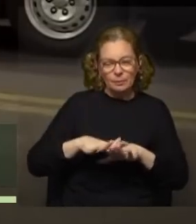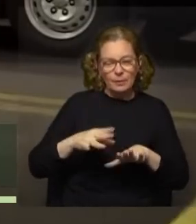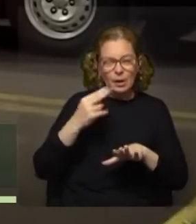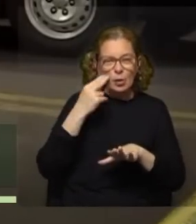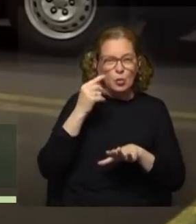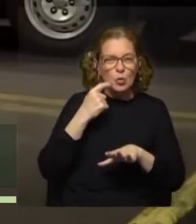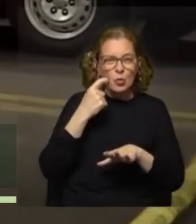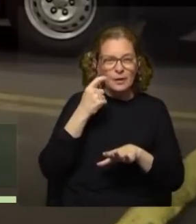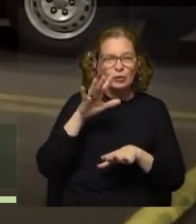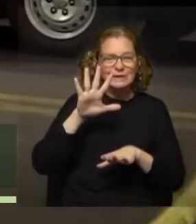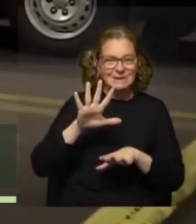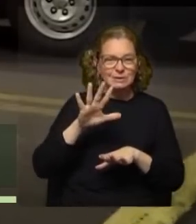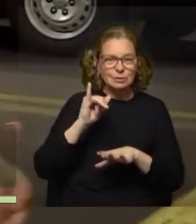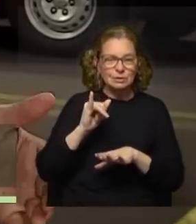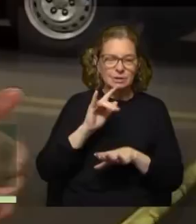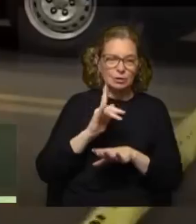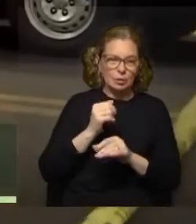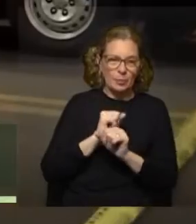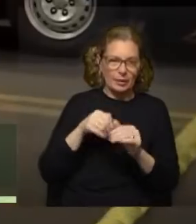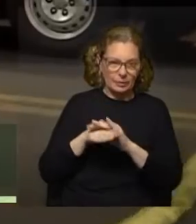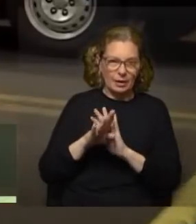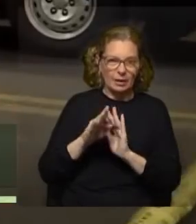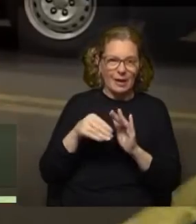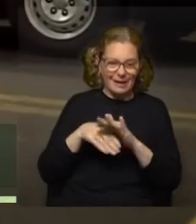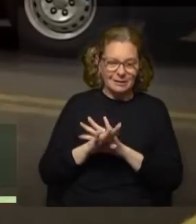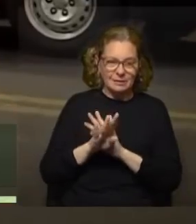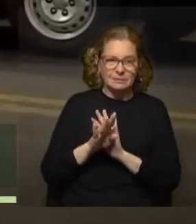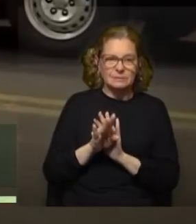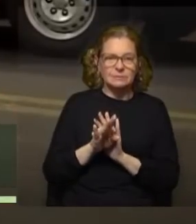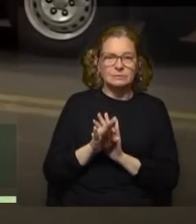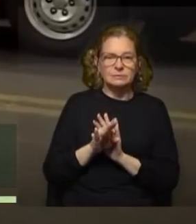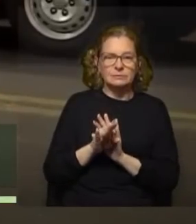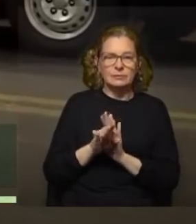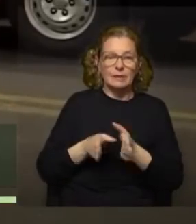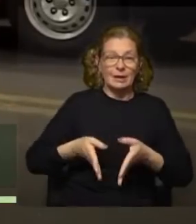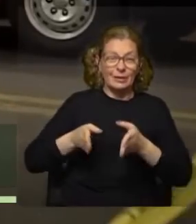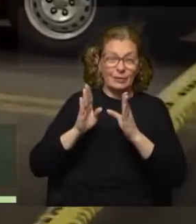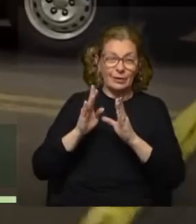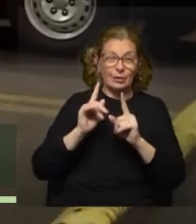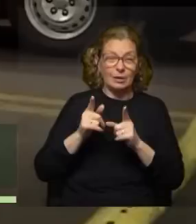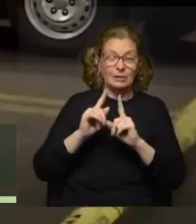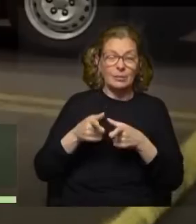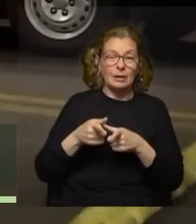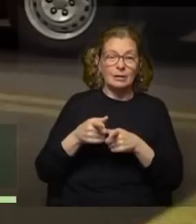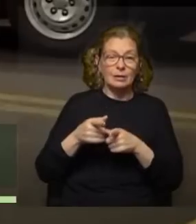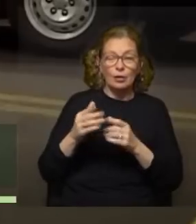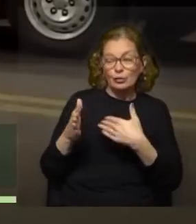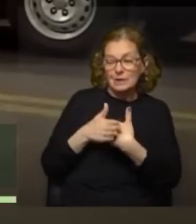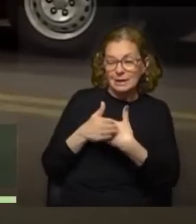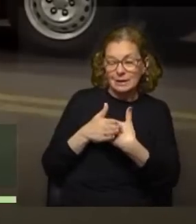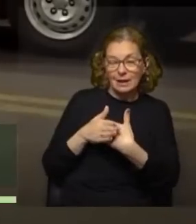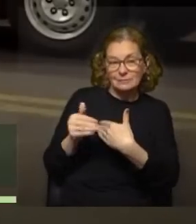afectado el piso quinto que no no está habilitado De hecho no está habilitado el acceso al edificio y también Los comercios